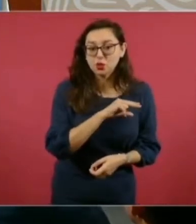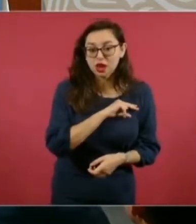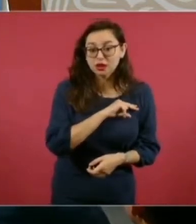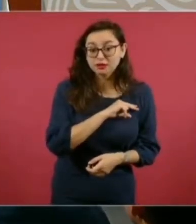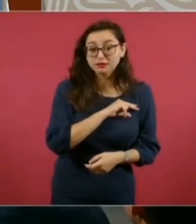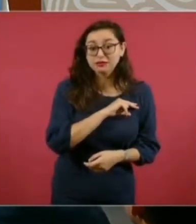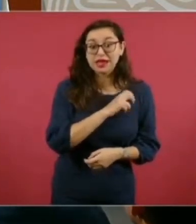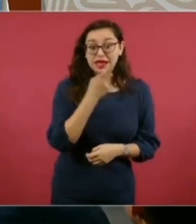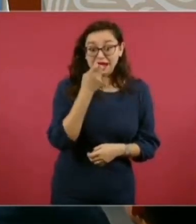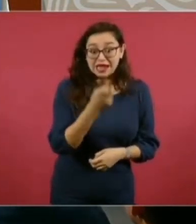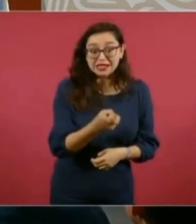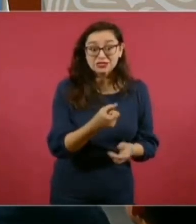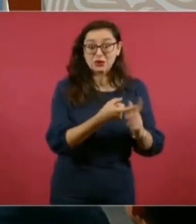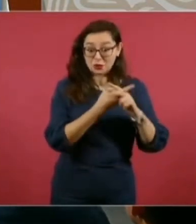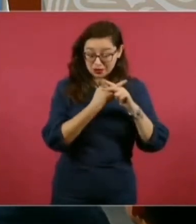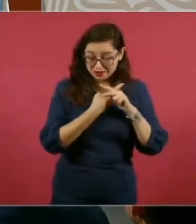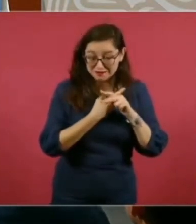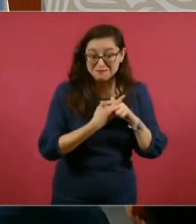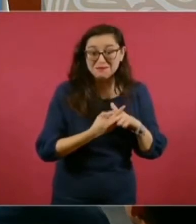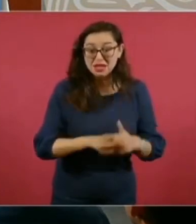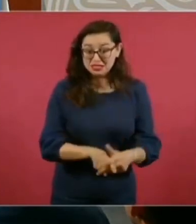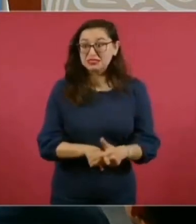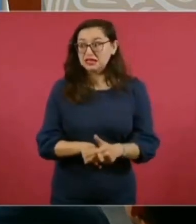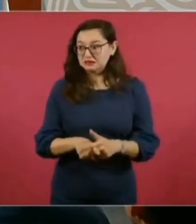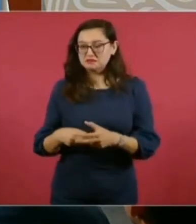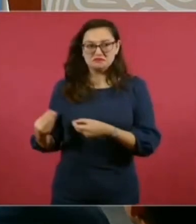la piñata.